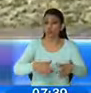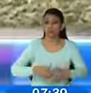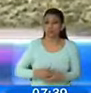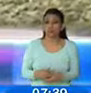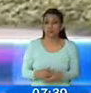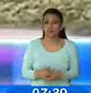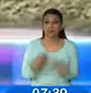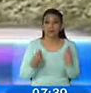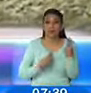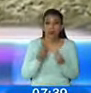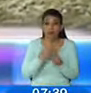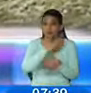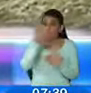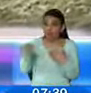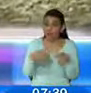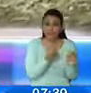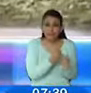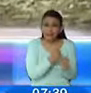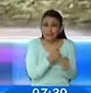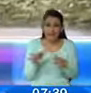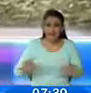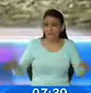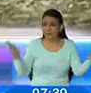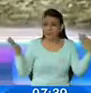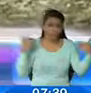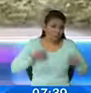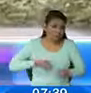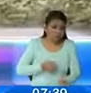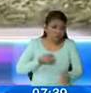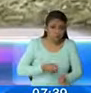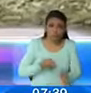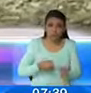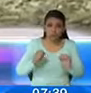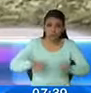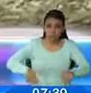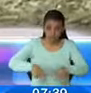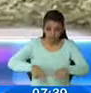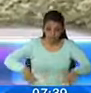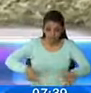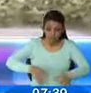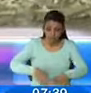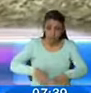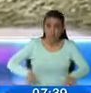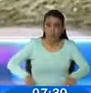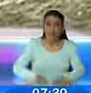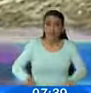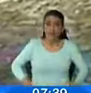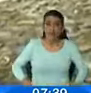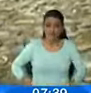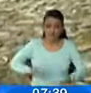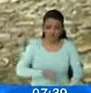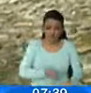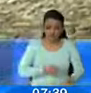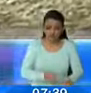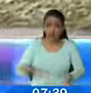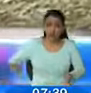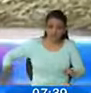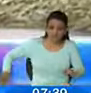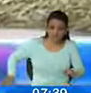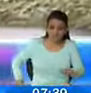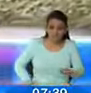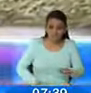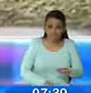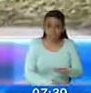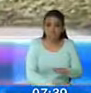hacer mingas, salir todos los moradores para poder abrir las cunetas para que el agua no